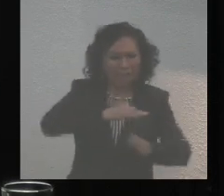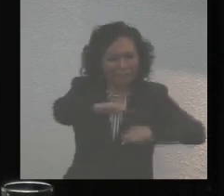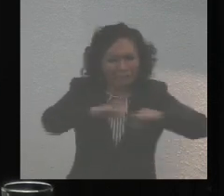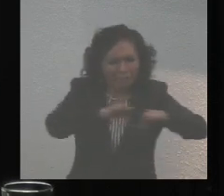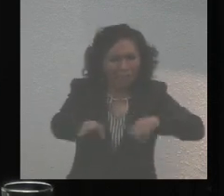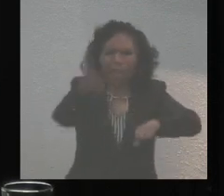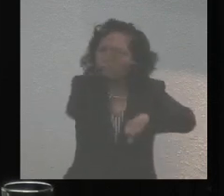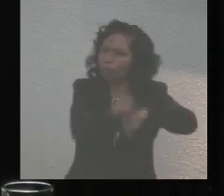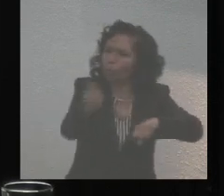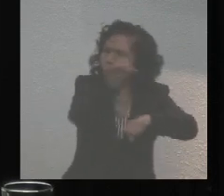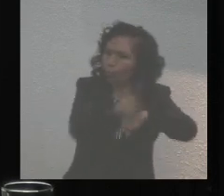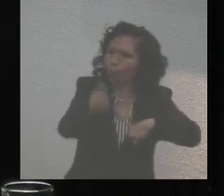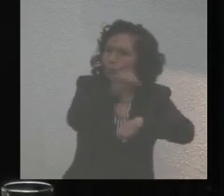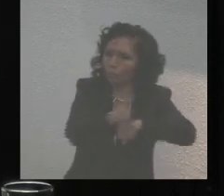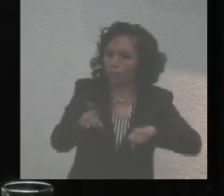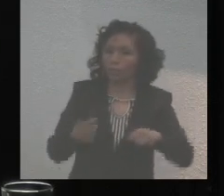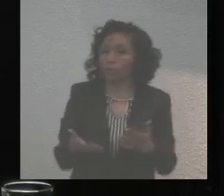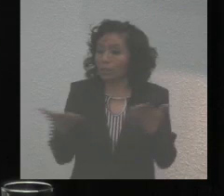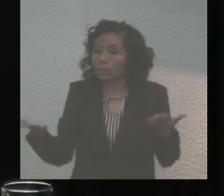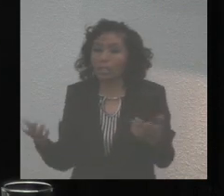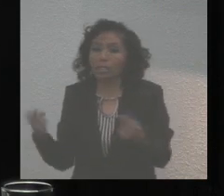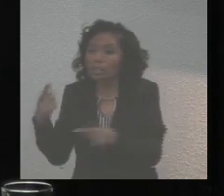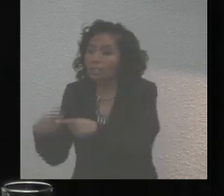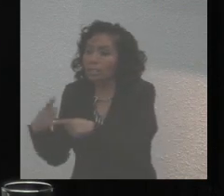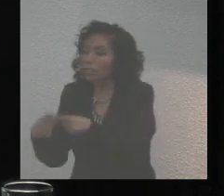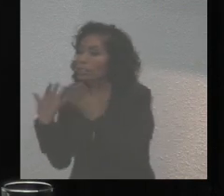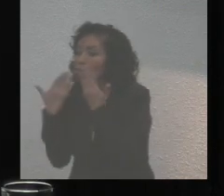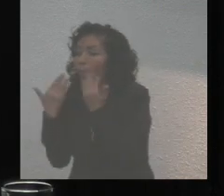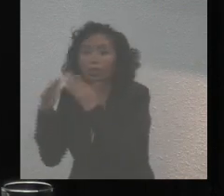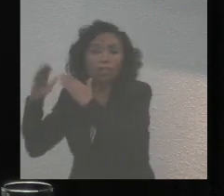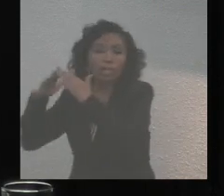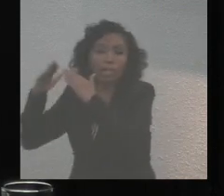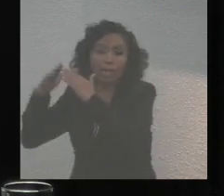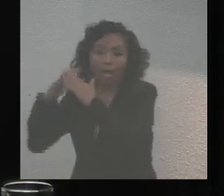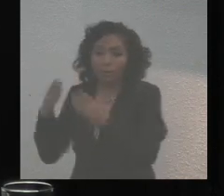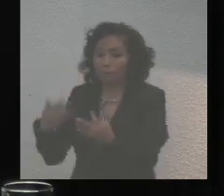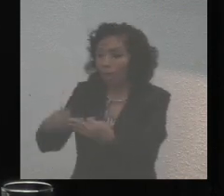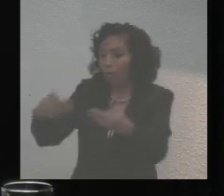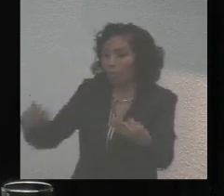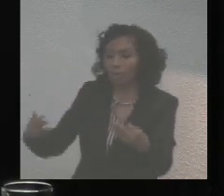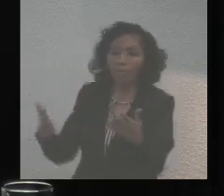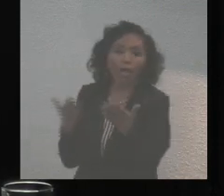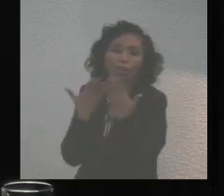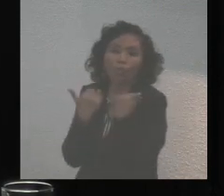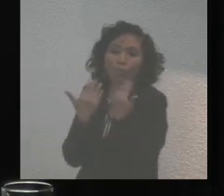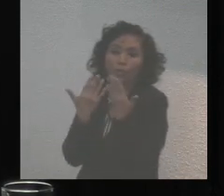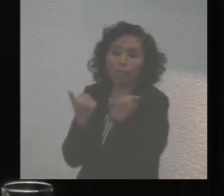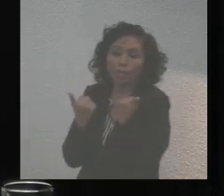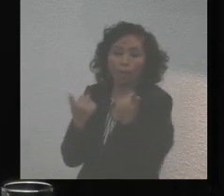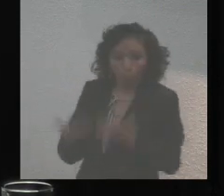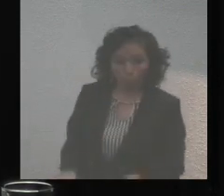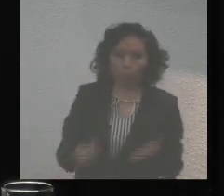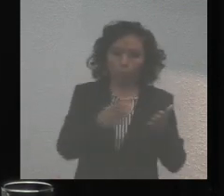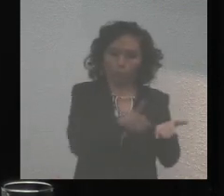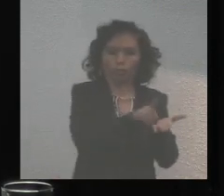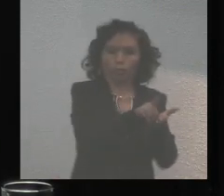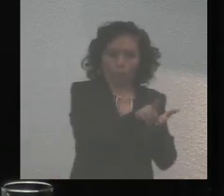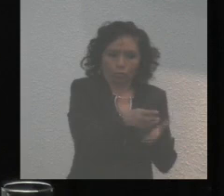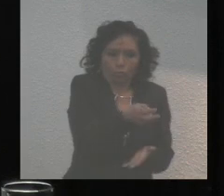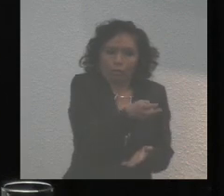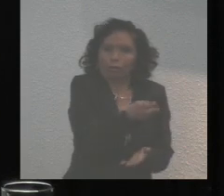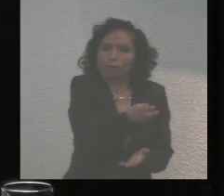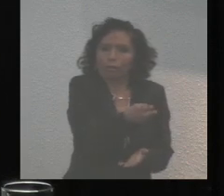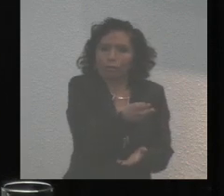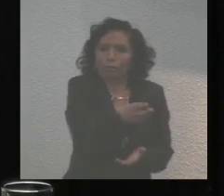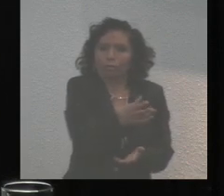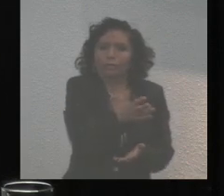arduamente todos los días, de quienes no tienen una casa o una tierra regularizada para vivir y los derechos de aquellos